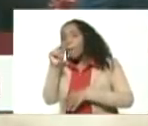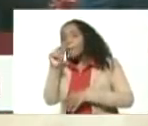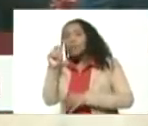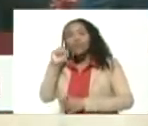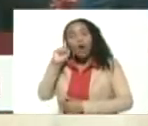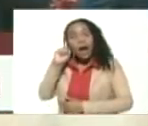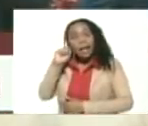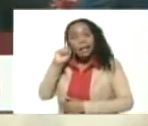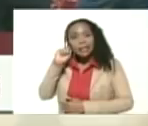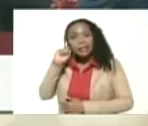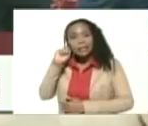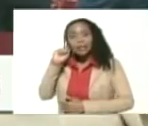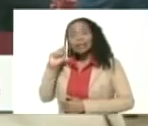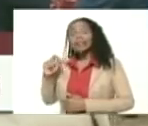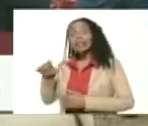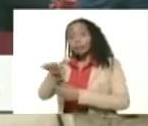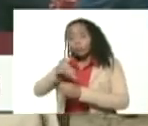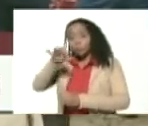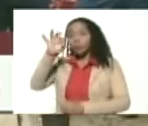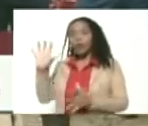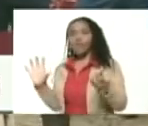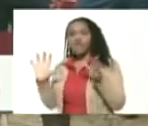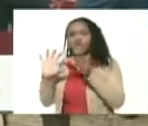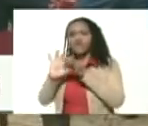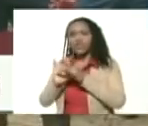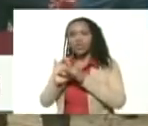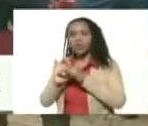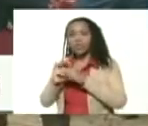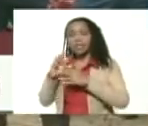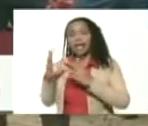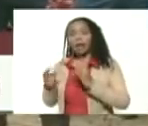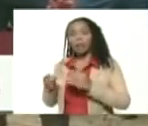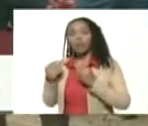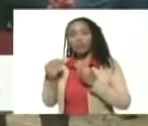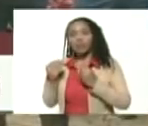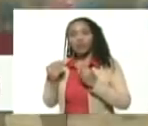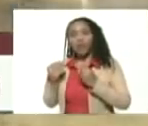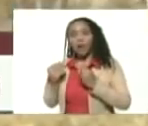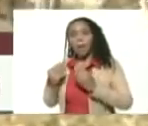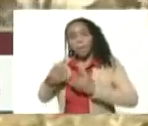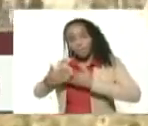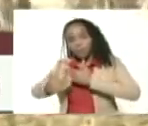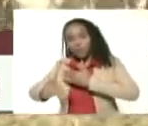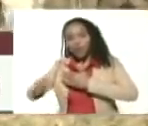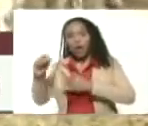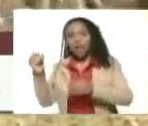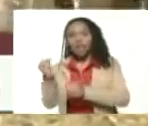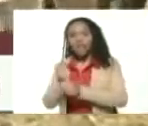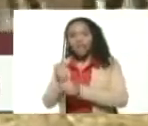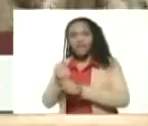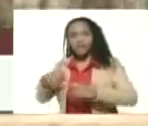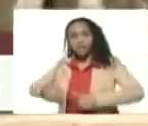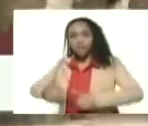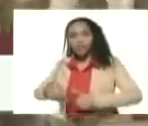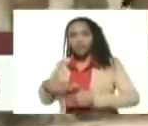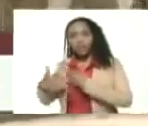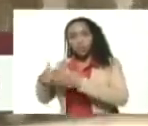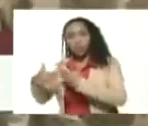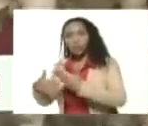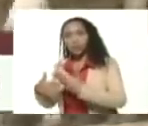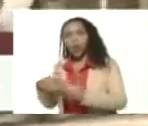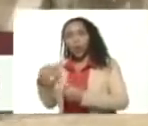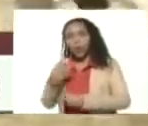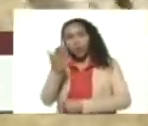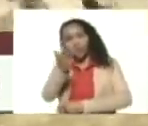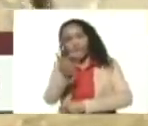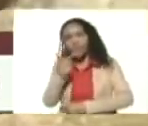mujeres, almas que se han vinculado, que se han unido para echar adelante esta unidad productiva, presidente. Como usted